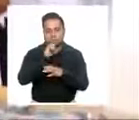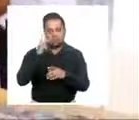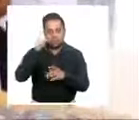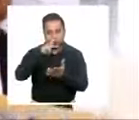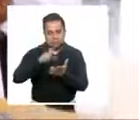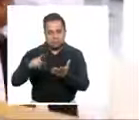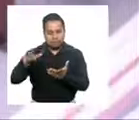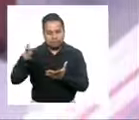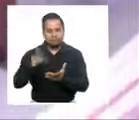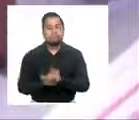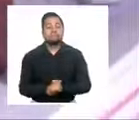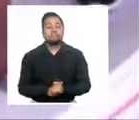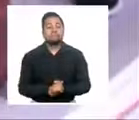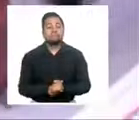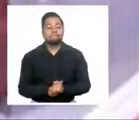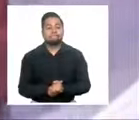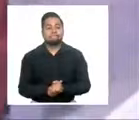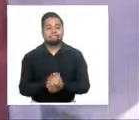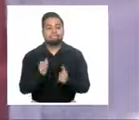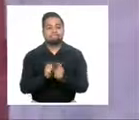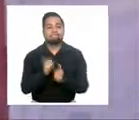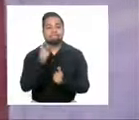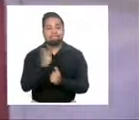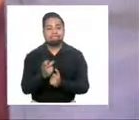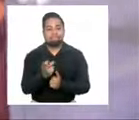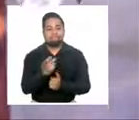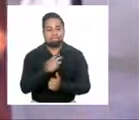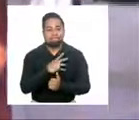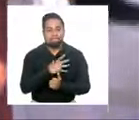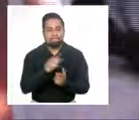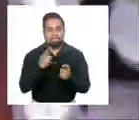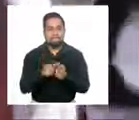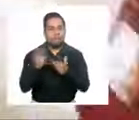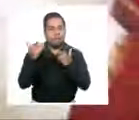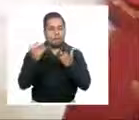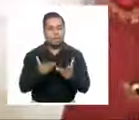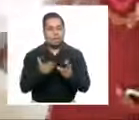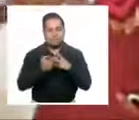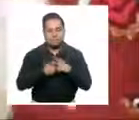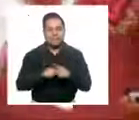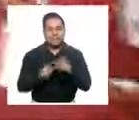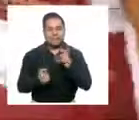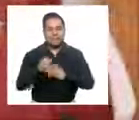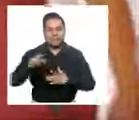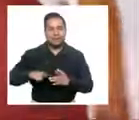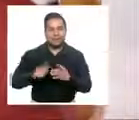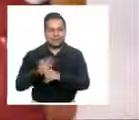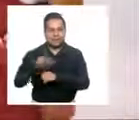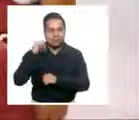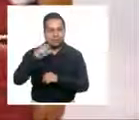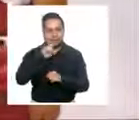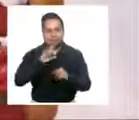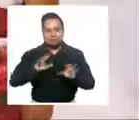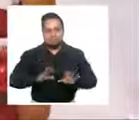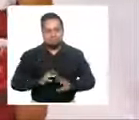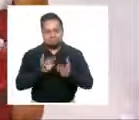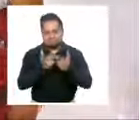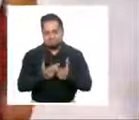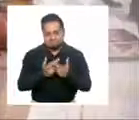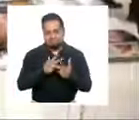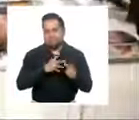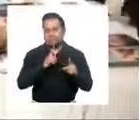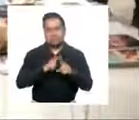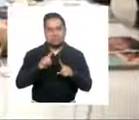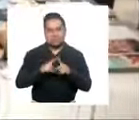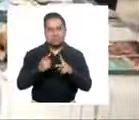Pluma Hidalgo. Y con esto, derivado de la llegada de la primavera oaxaqueña y de las bondades que trae esta